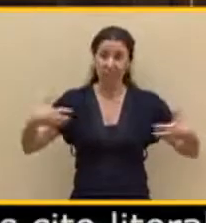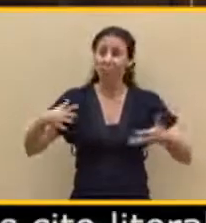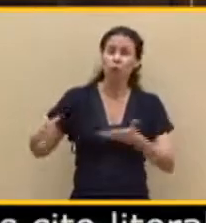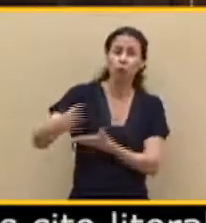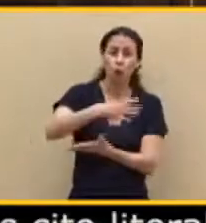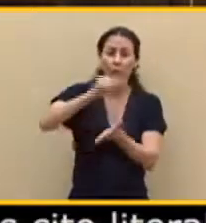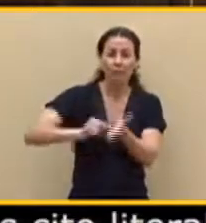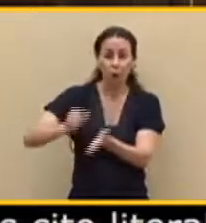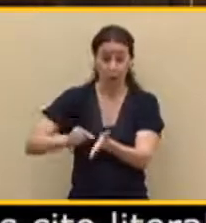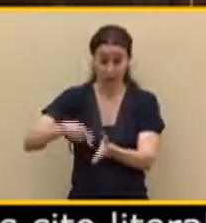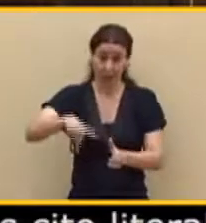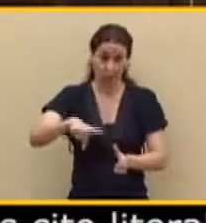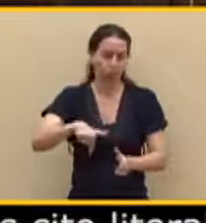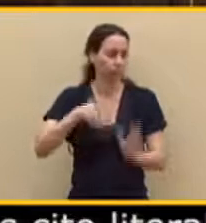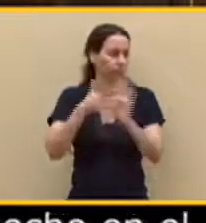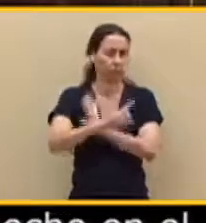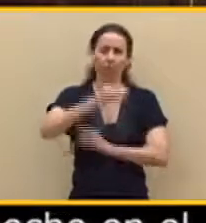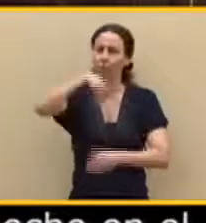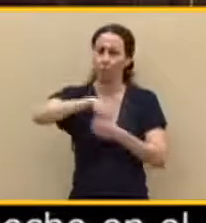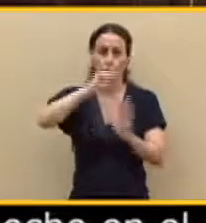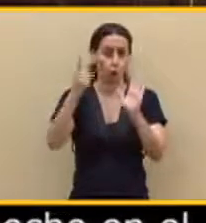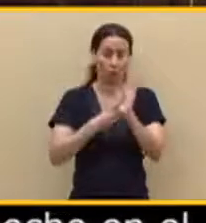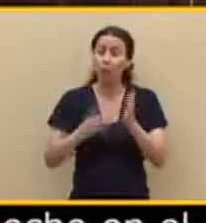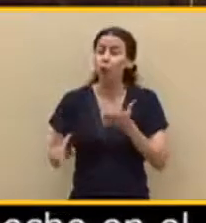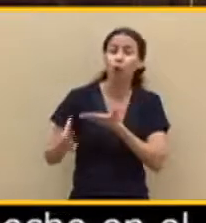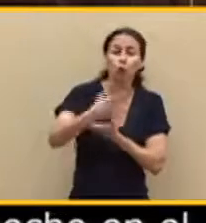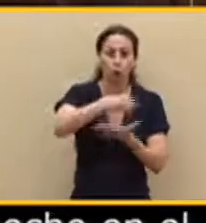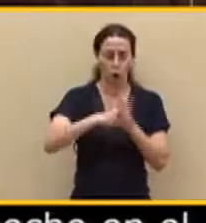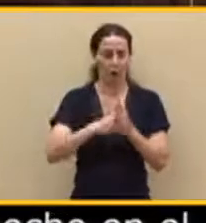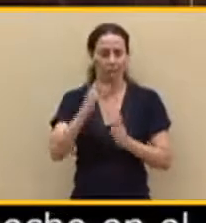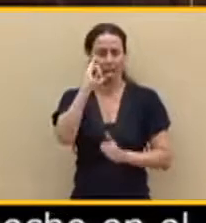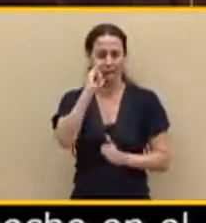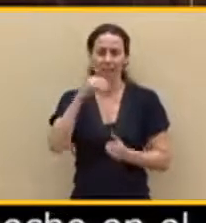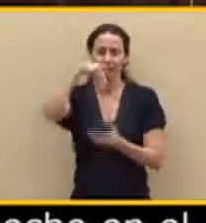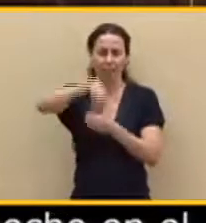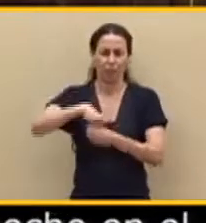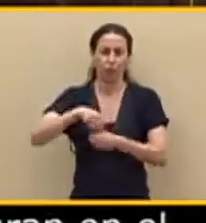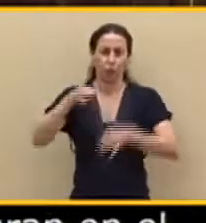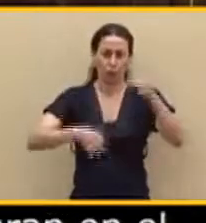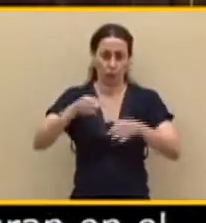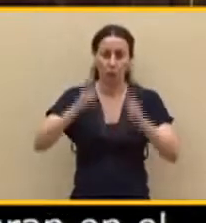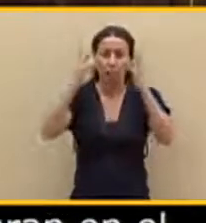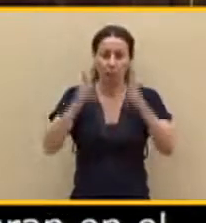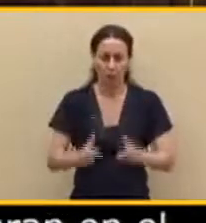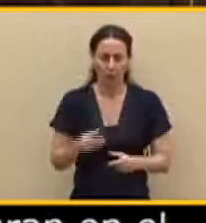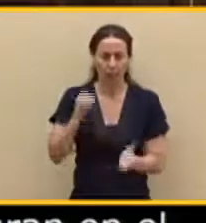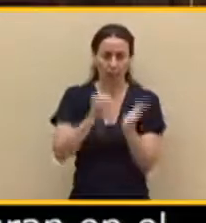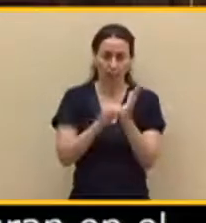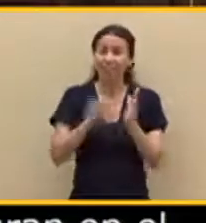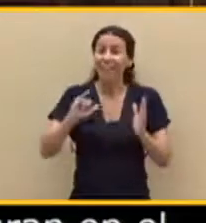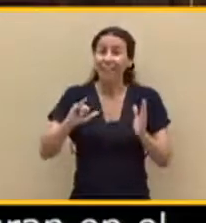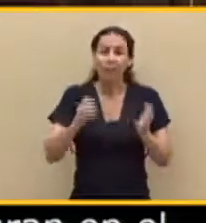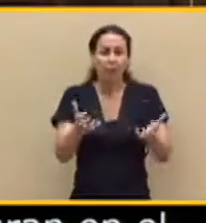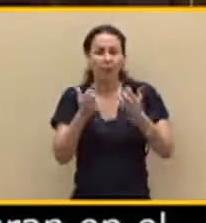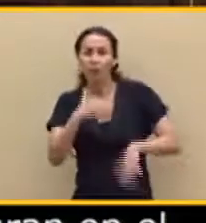hecho en el marco de la legalidad. Todas, sin excepción, figuran en el Tribunal de Cuentas y de ninguna hemos recibido beneficio alguno.